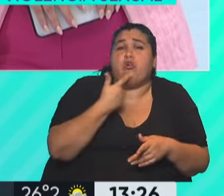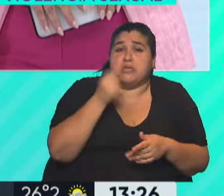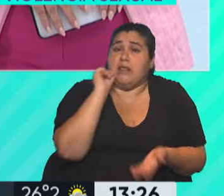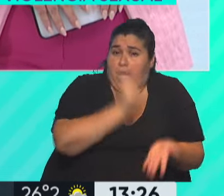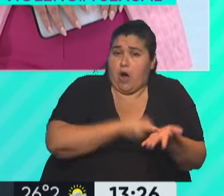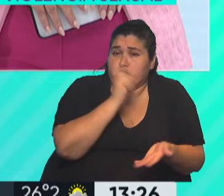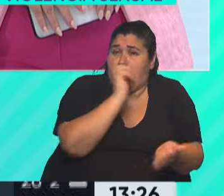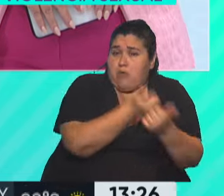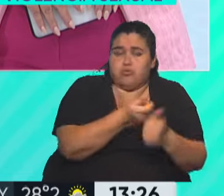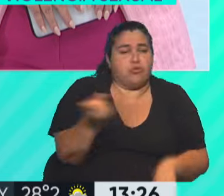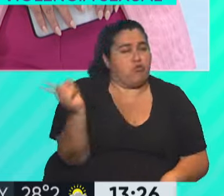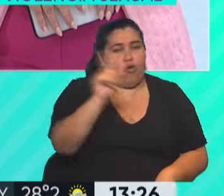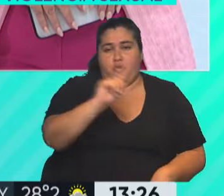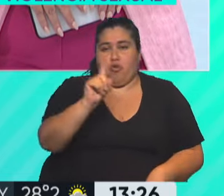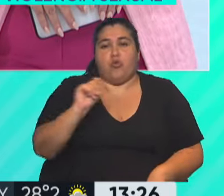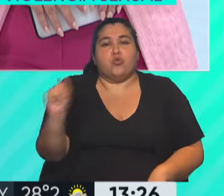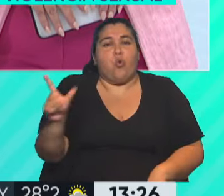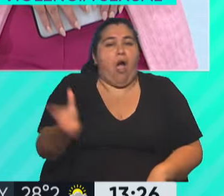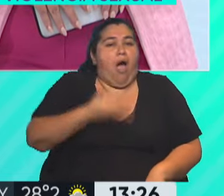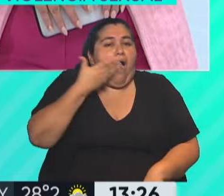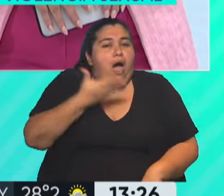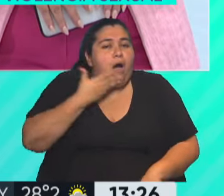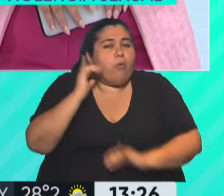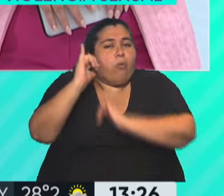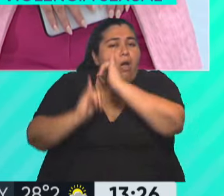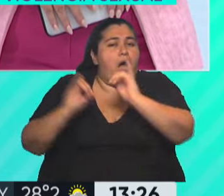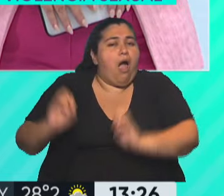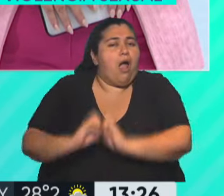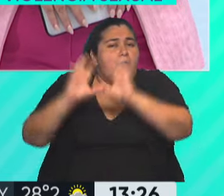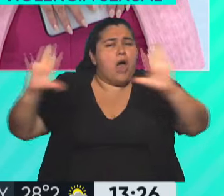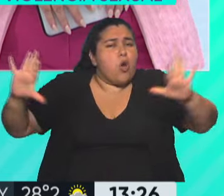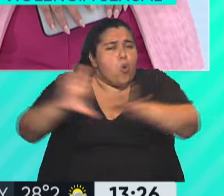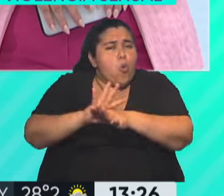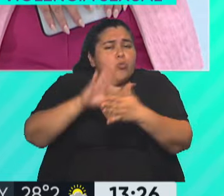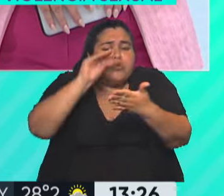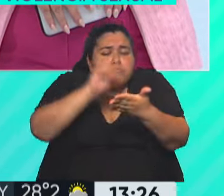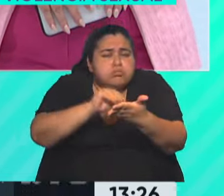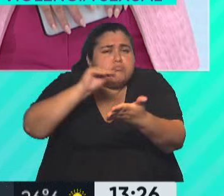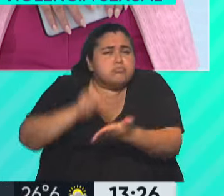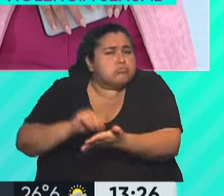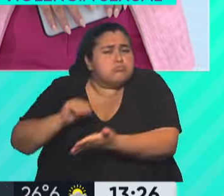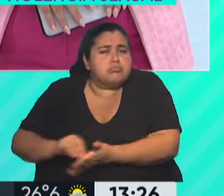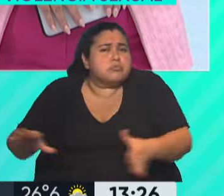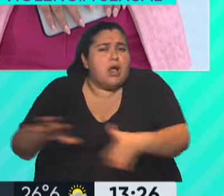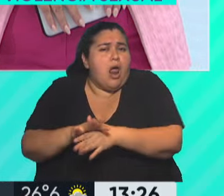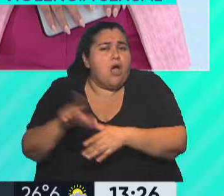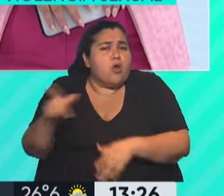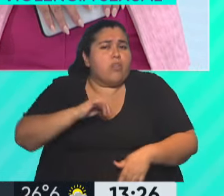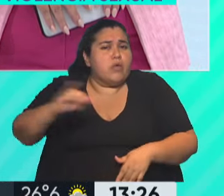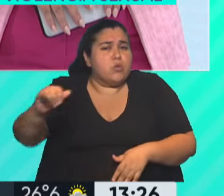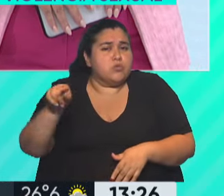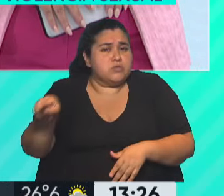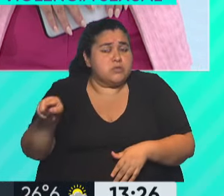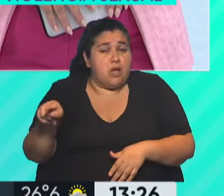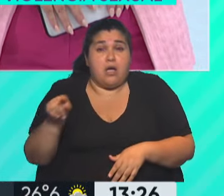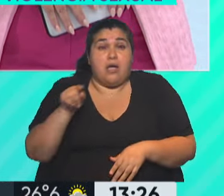No. En su declaración es muy clara, precisa, contundente la denunciante en que